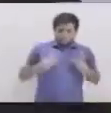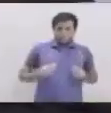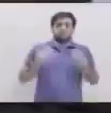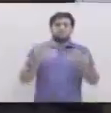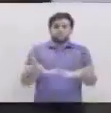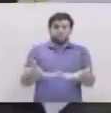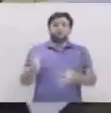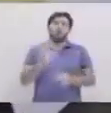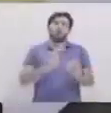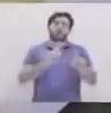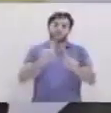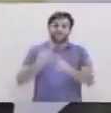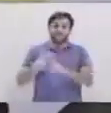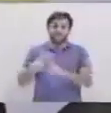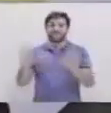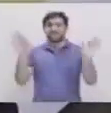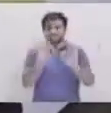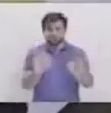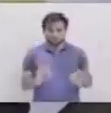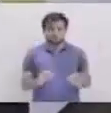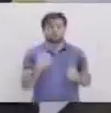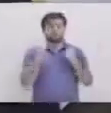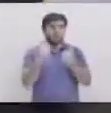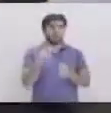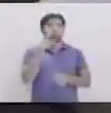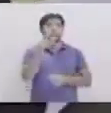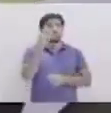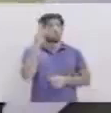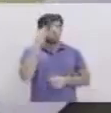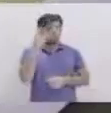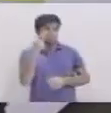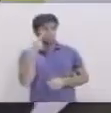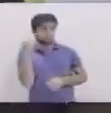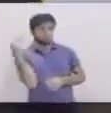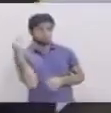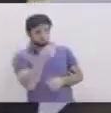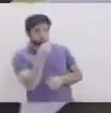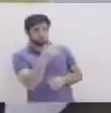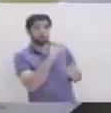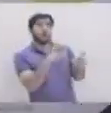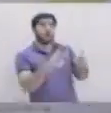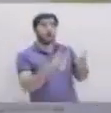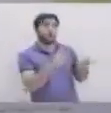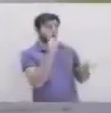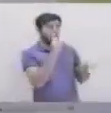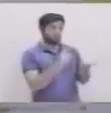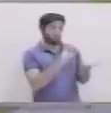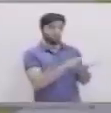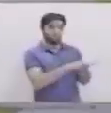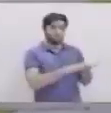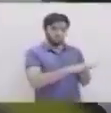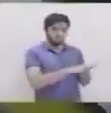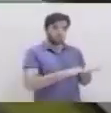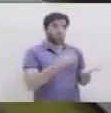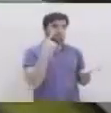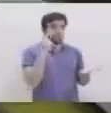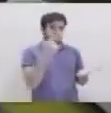y que también tiene 3 diferentes transferencias. Yo le voy a invitar ahora a que nos podamos desinfectar las